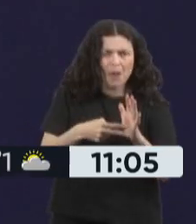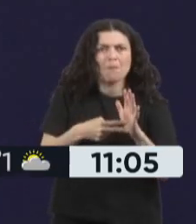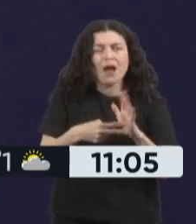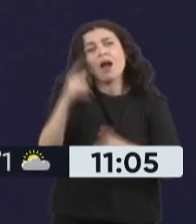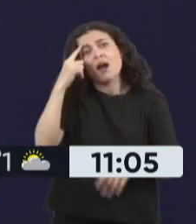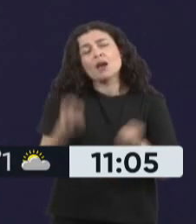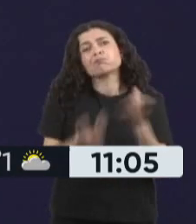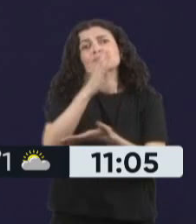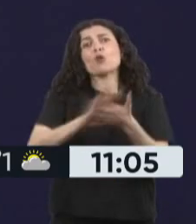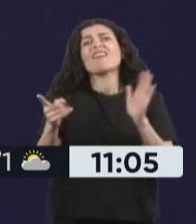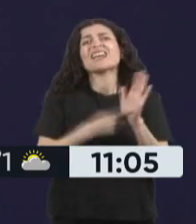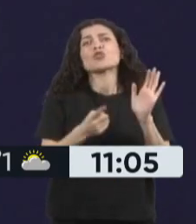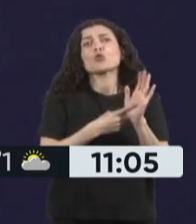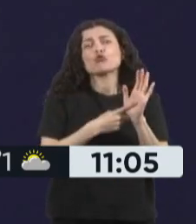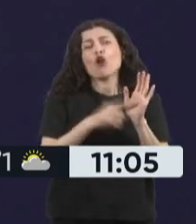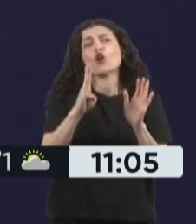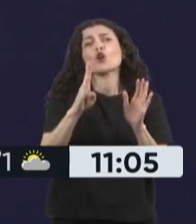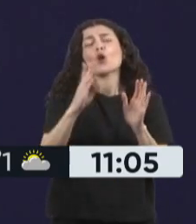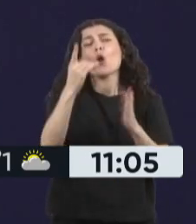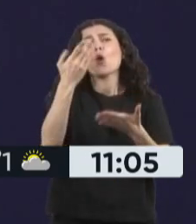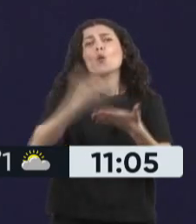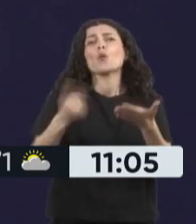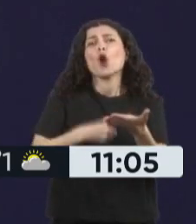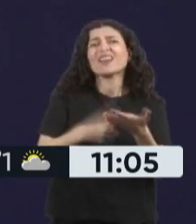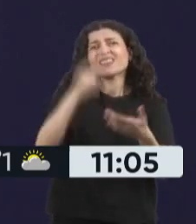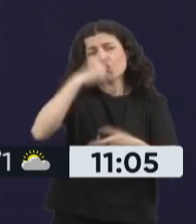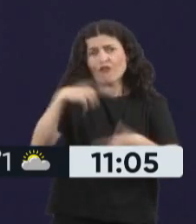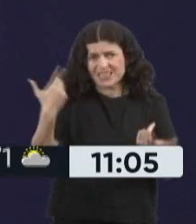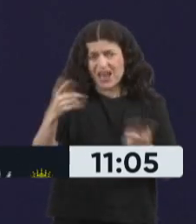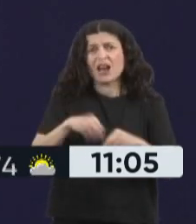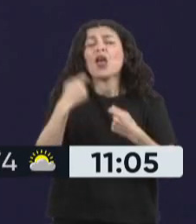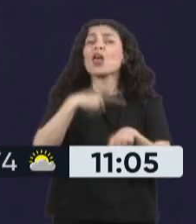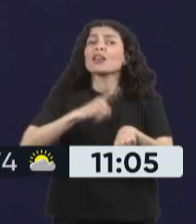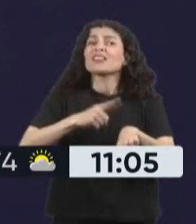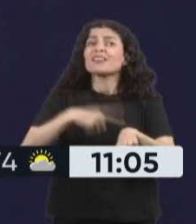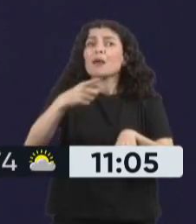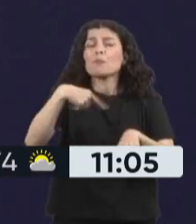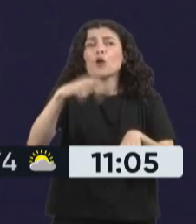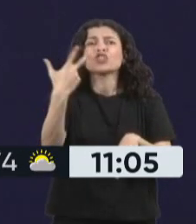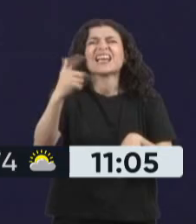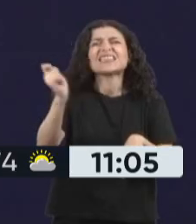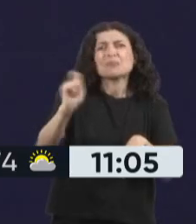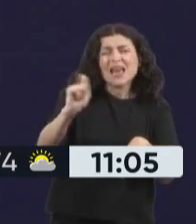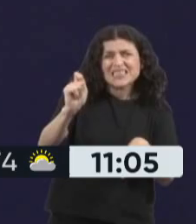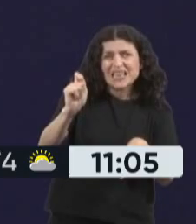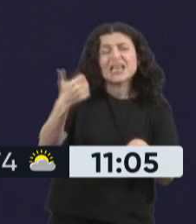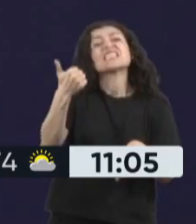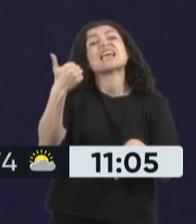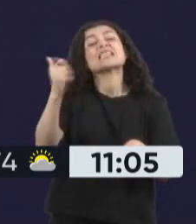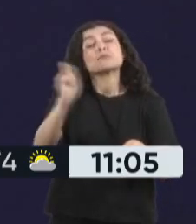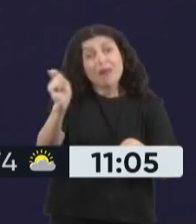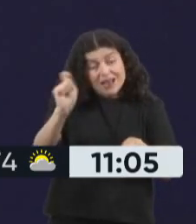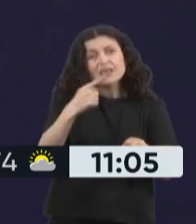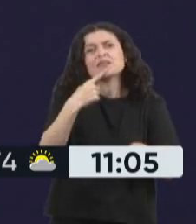Boletín Oficial, instruyó a la ANAC a reglamentar en 180 días el otorgamiento de licencias para personas que cumplan